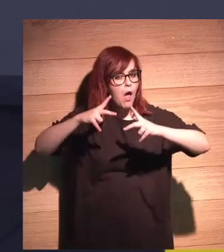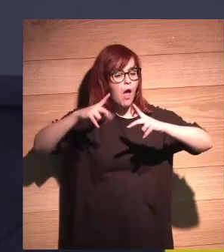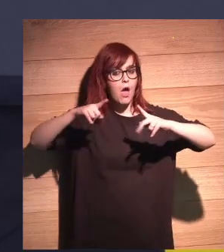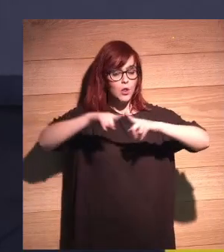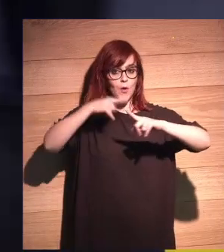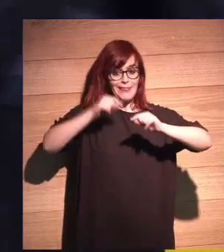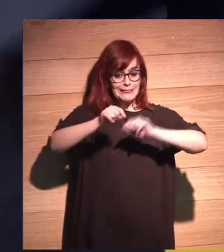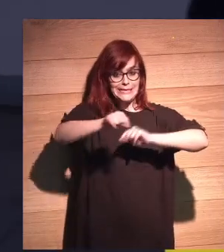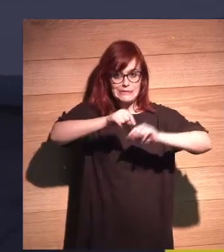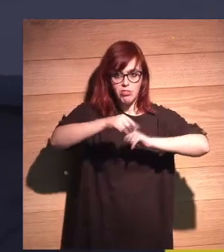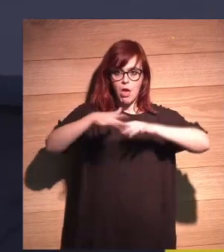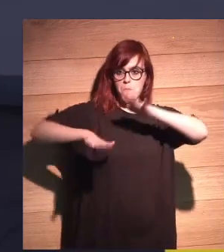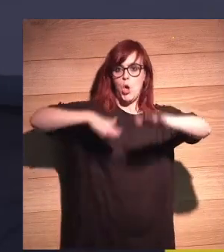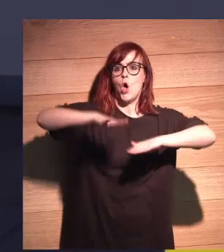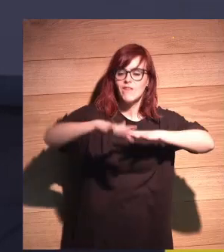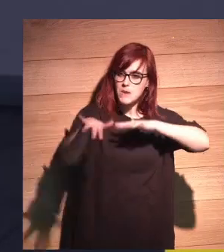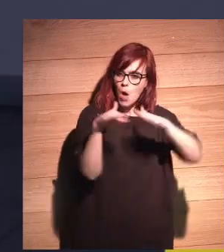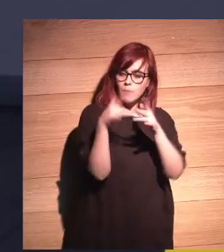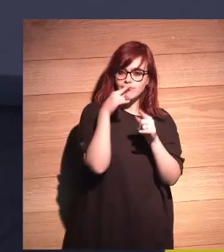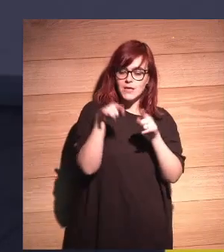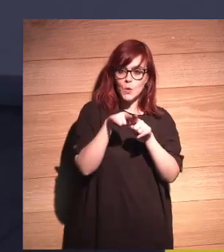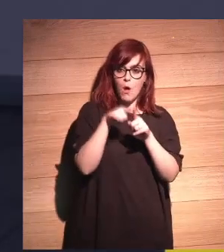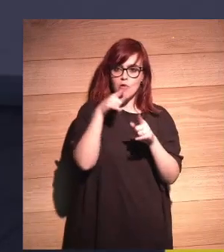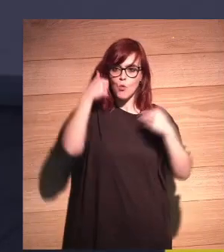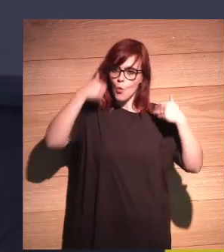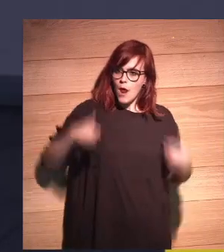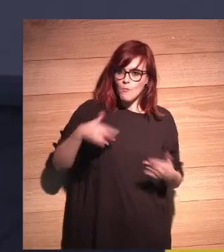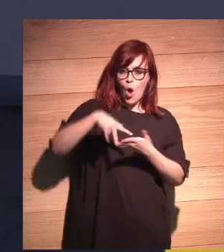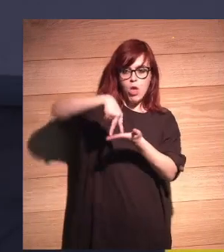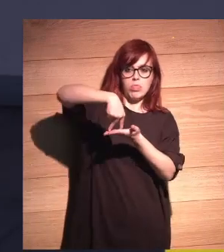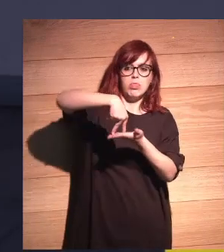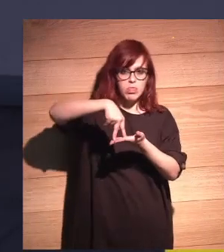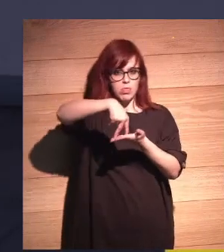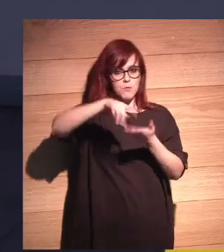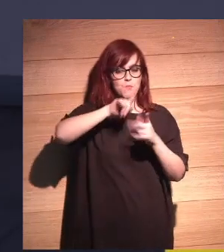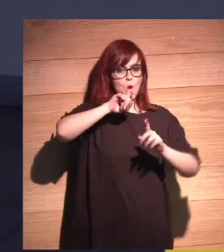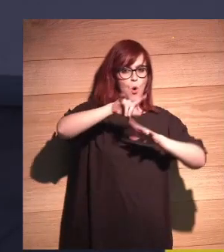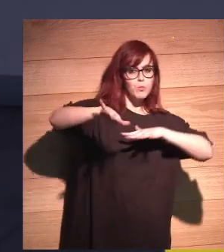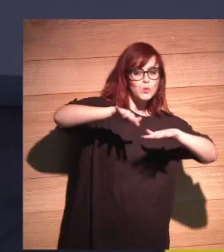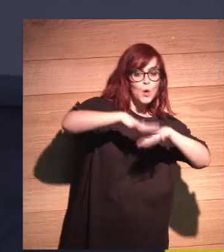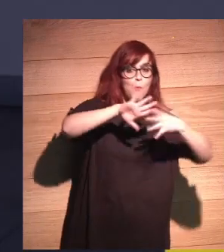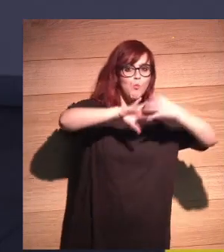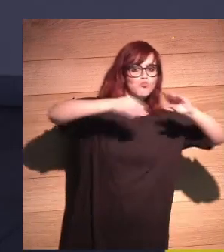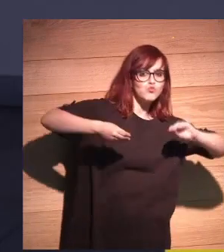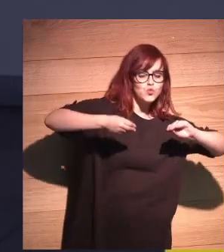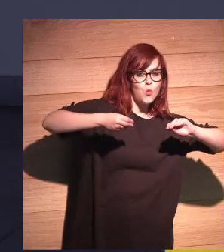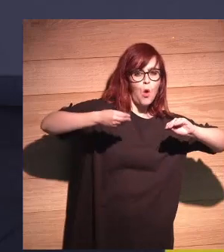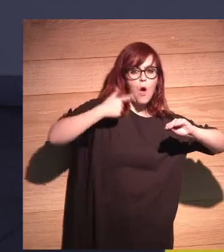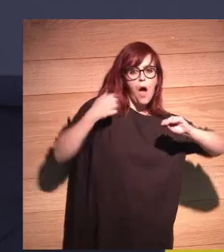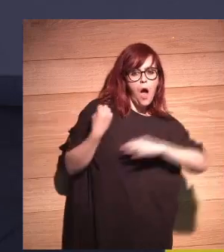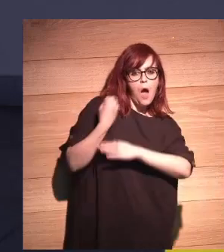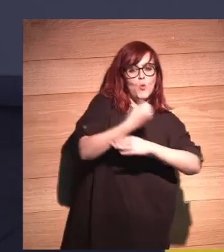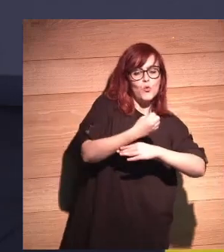qué distancia nos tenemos que mover, qué posición ha de tener el cuerpo, cuál es el balance entre los músculos agonistas